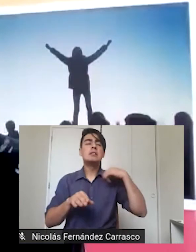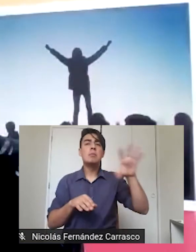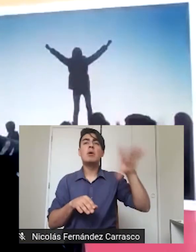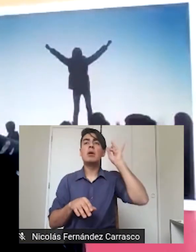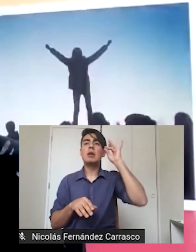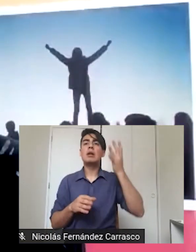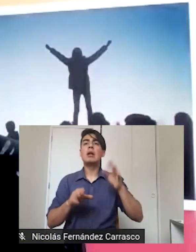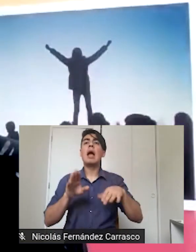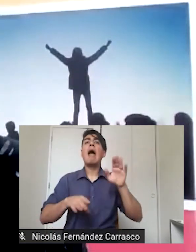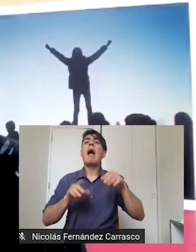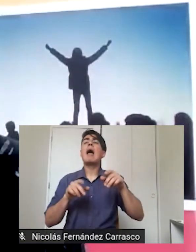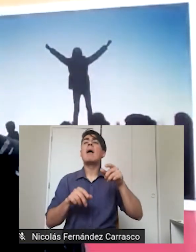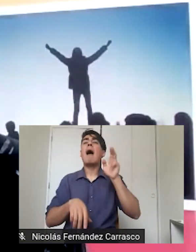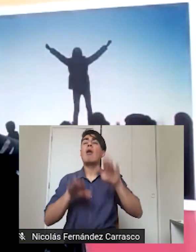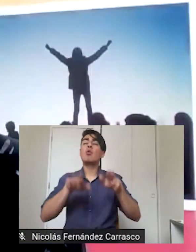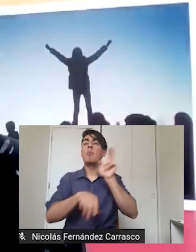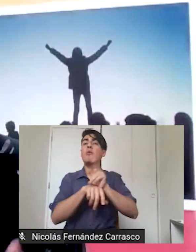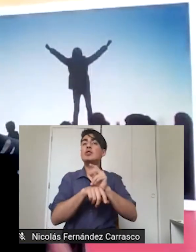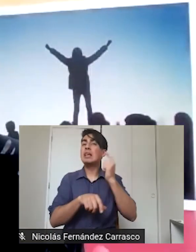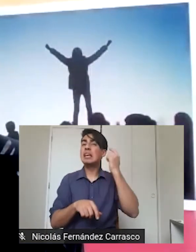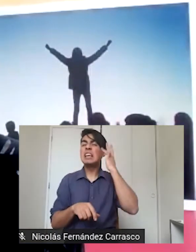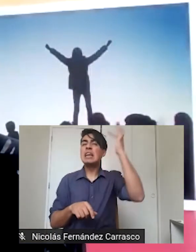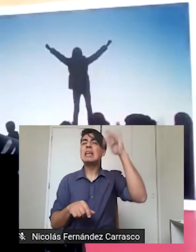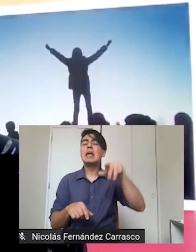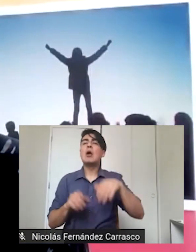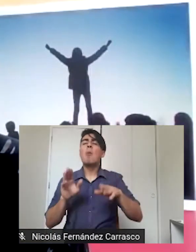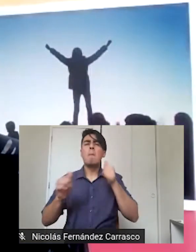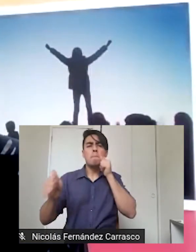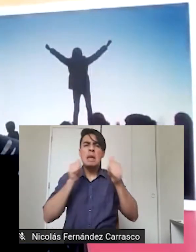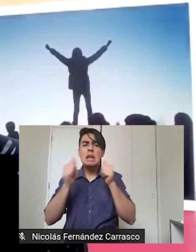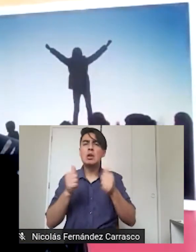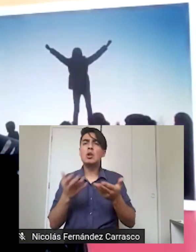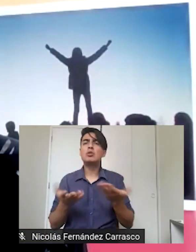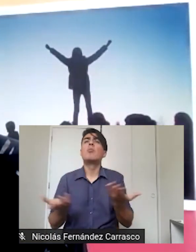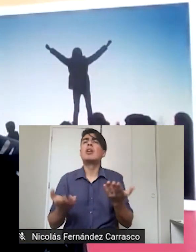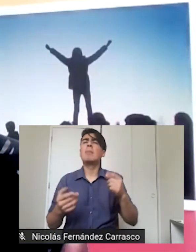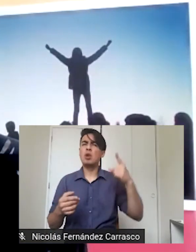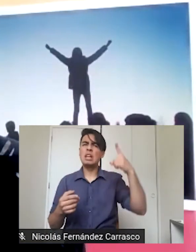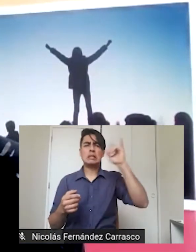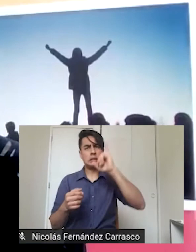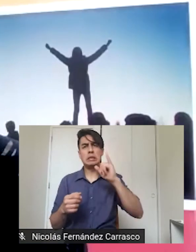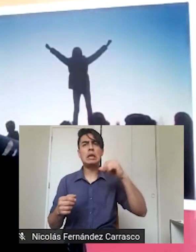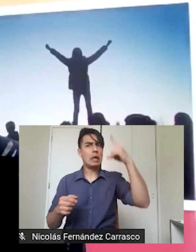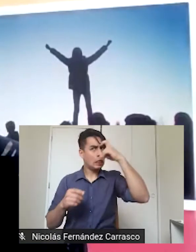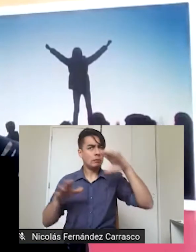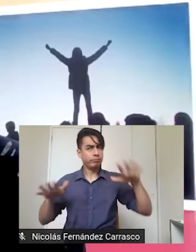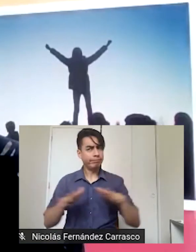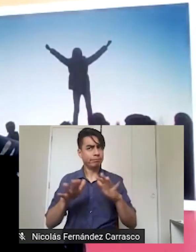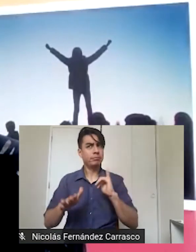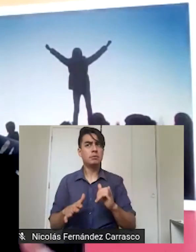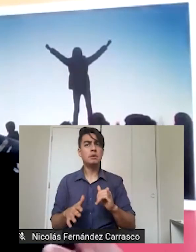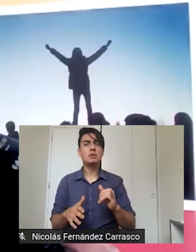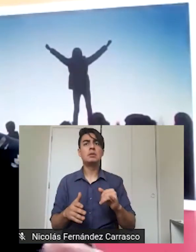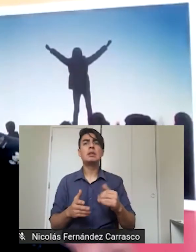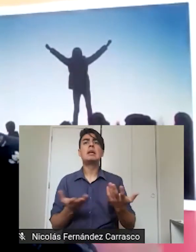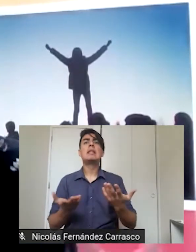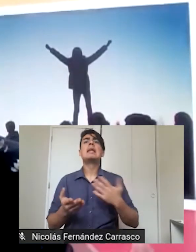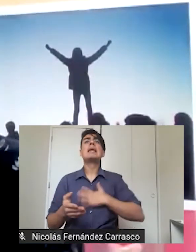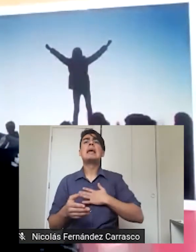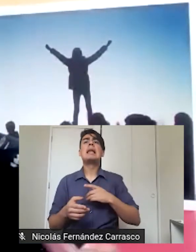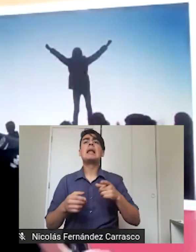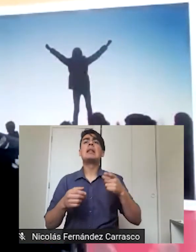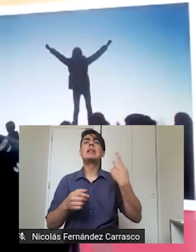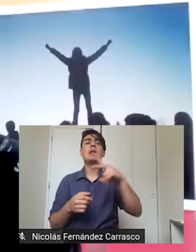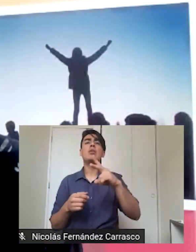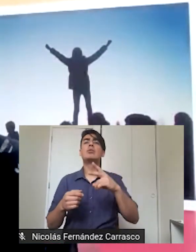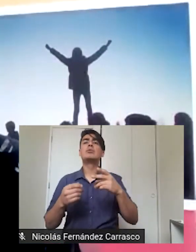desafío finalmente tener participación de los alumnos, y están un poco perdidos de